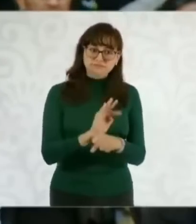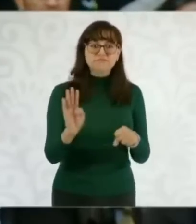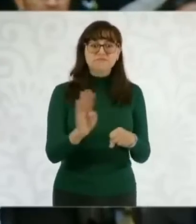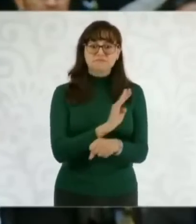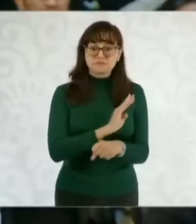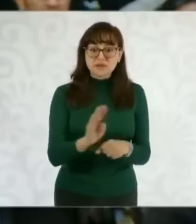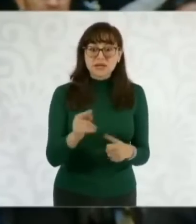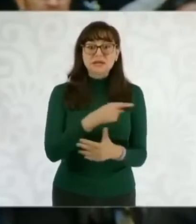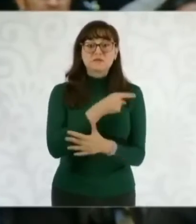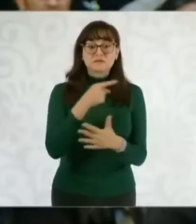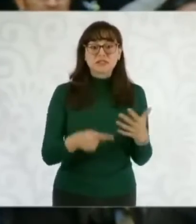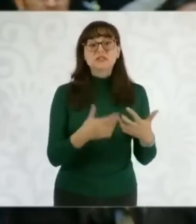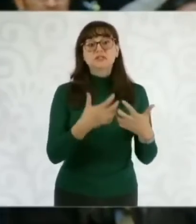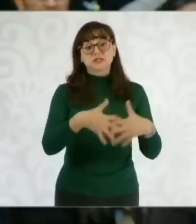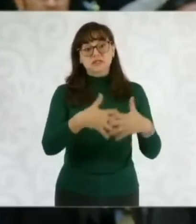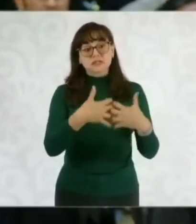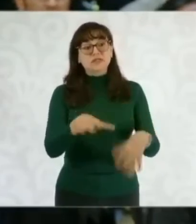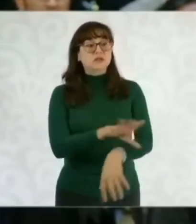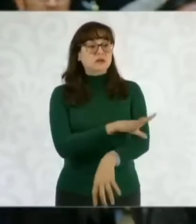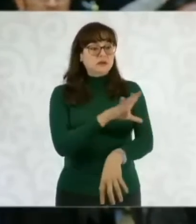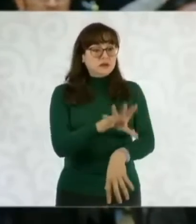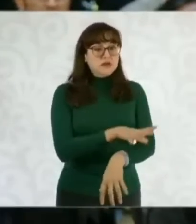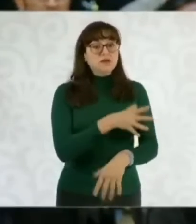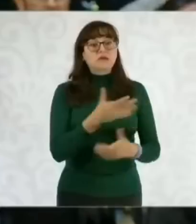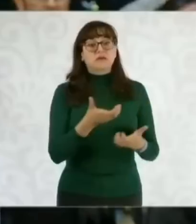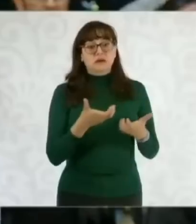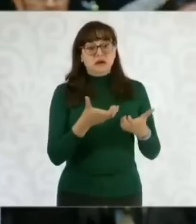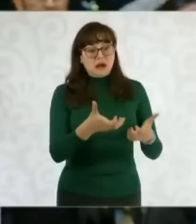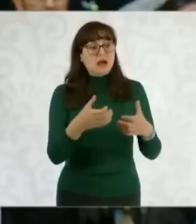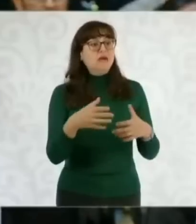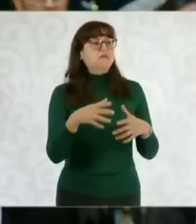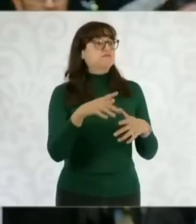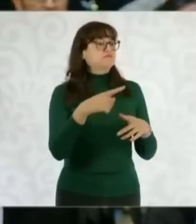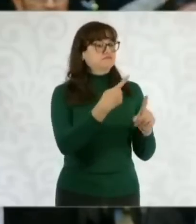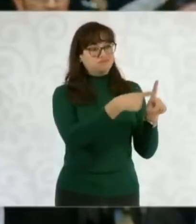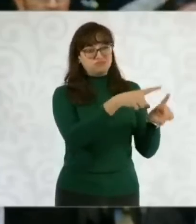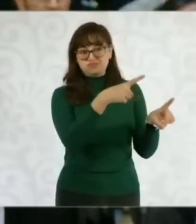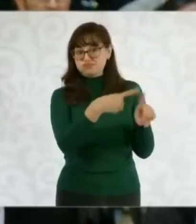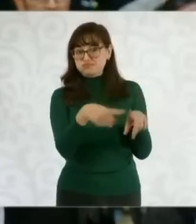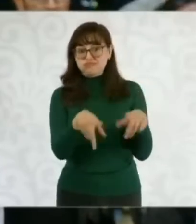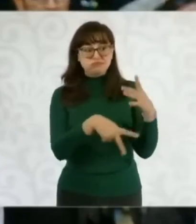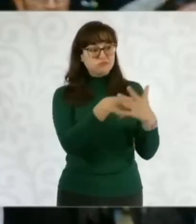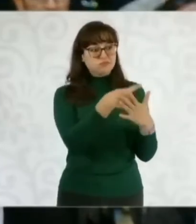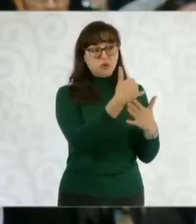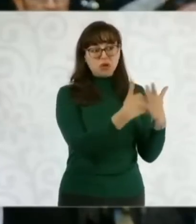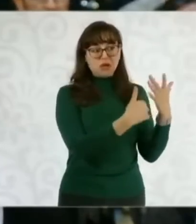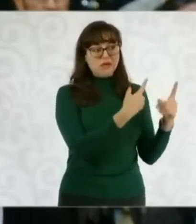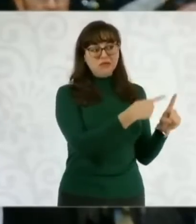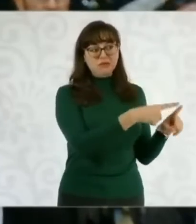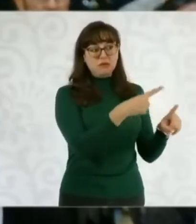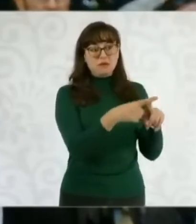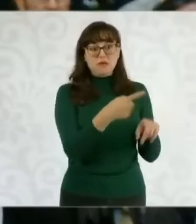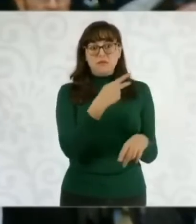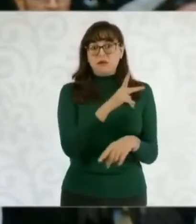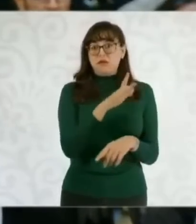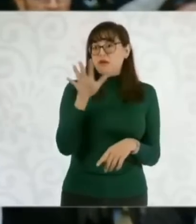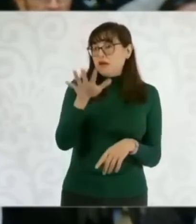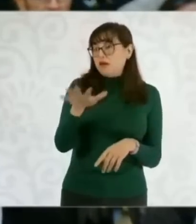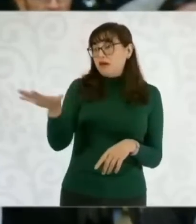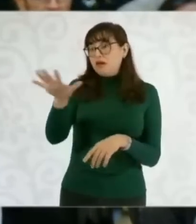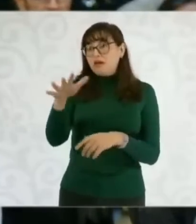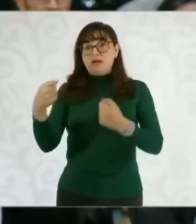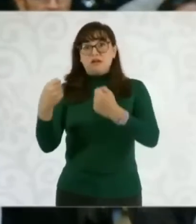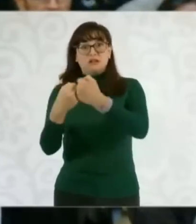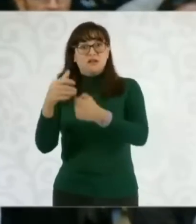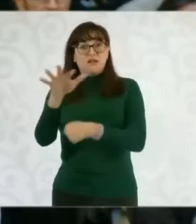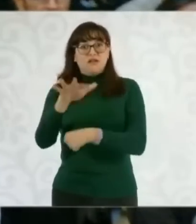la carretera Guaymas-Chihuahua, ¿le han presentado en algún momento este proyecto para la pavimentación? Creo que